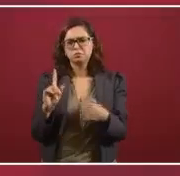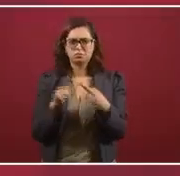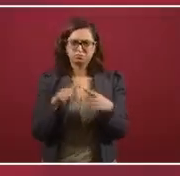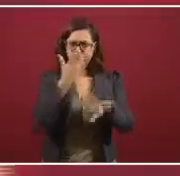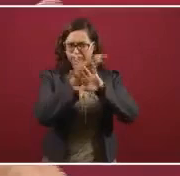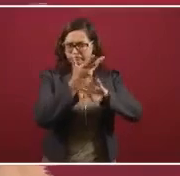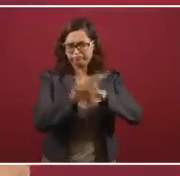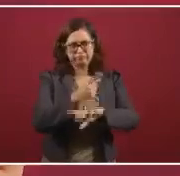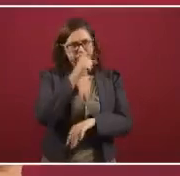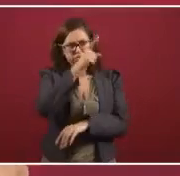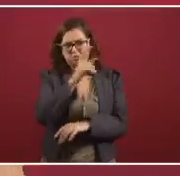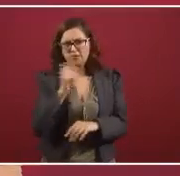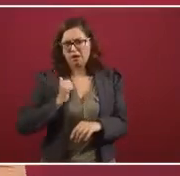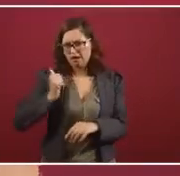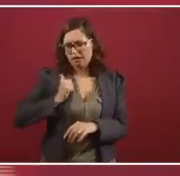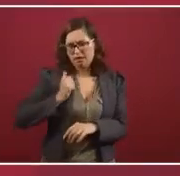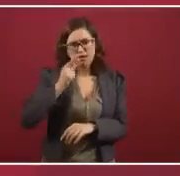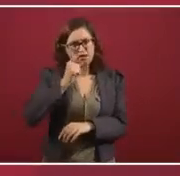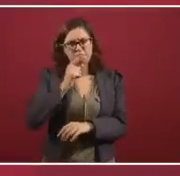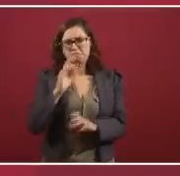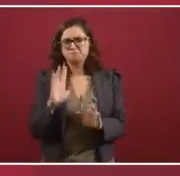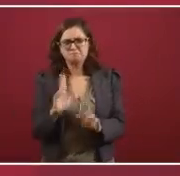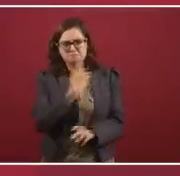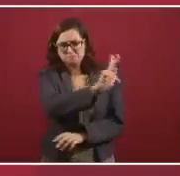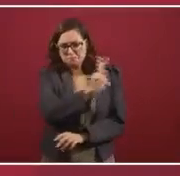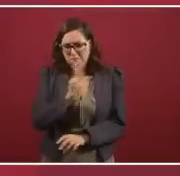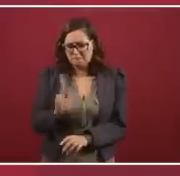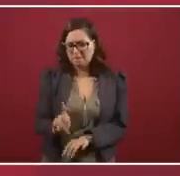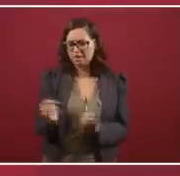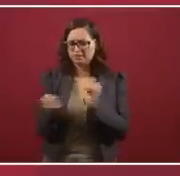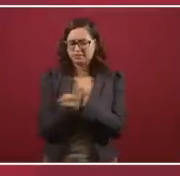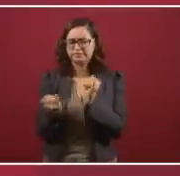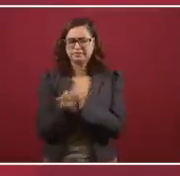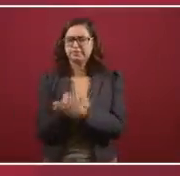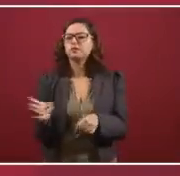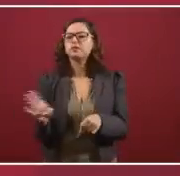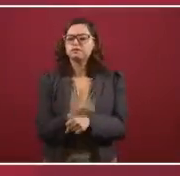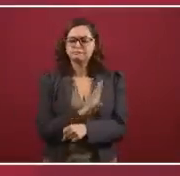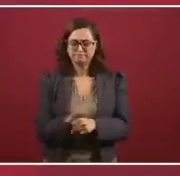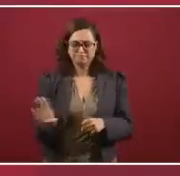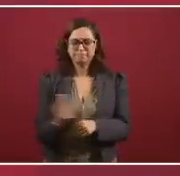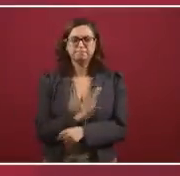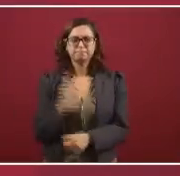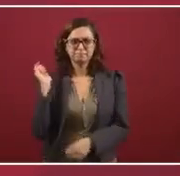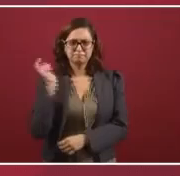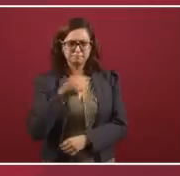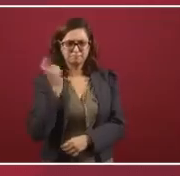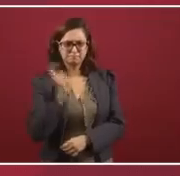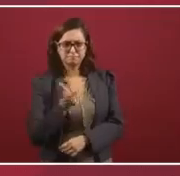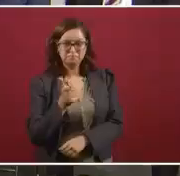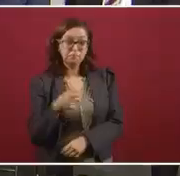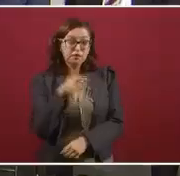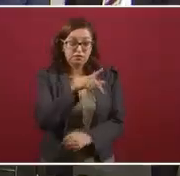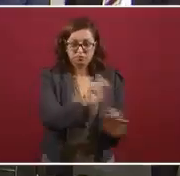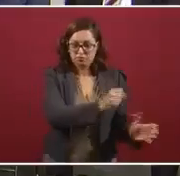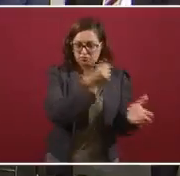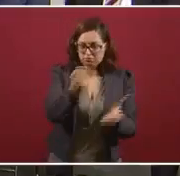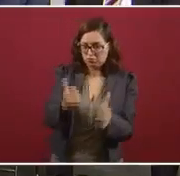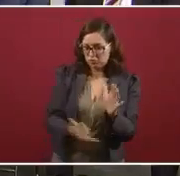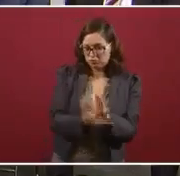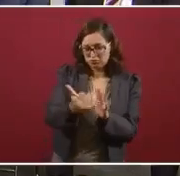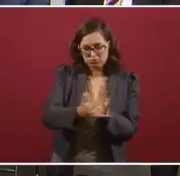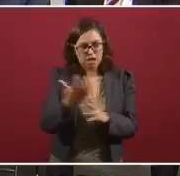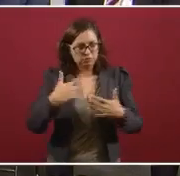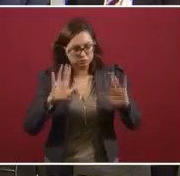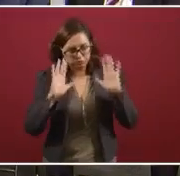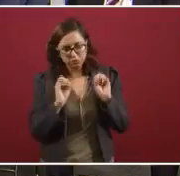del Norte. Por eso tenemos un beneficio en la tarifa y los empresarios tienen el respeto a su inversión y